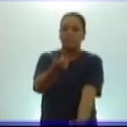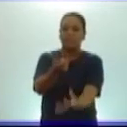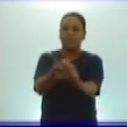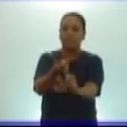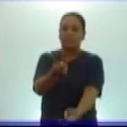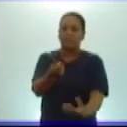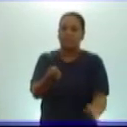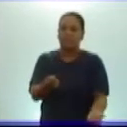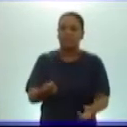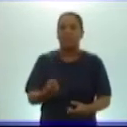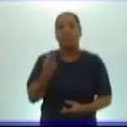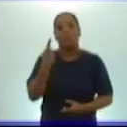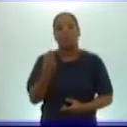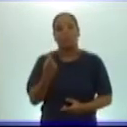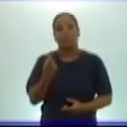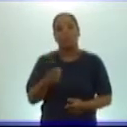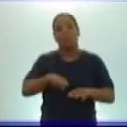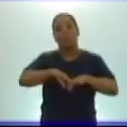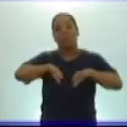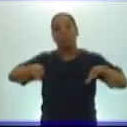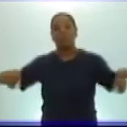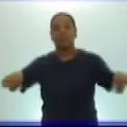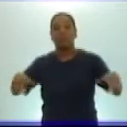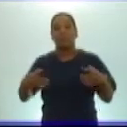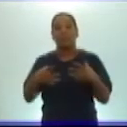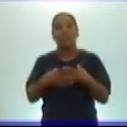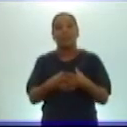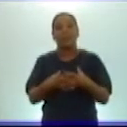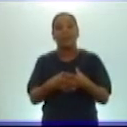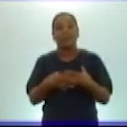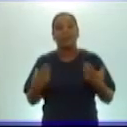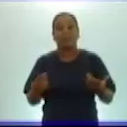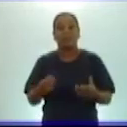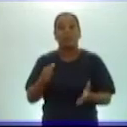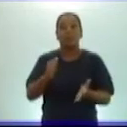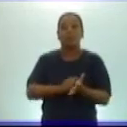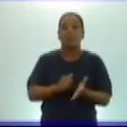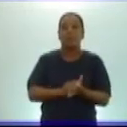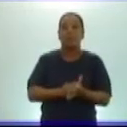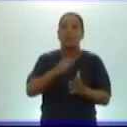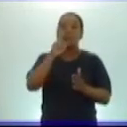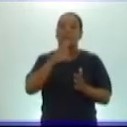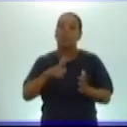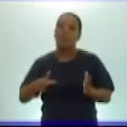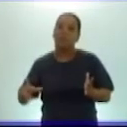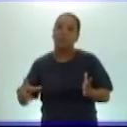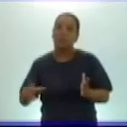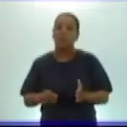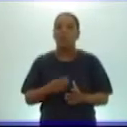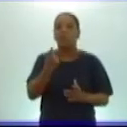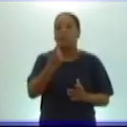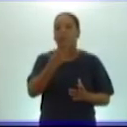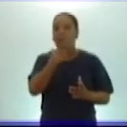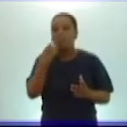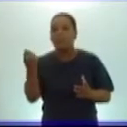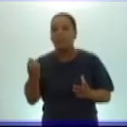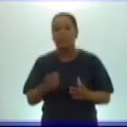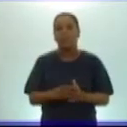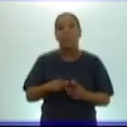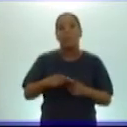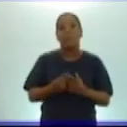componente líquido de una mezcla de otro sólido prácticamente insoluble en aquel y cuyas partículas flotan